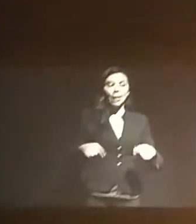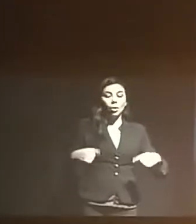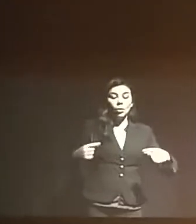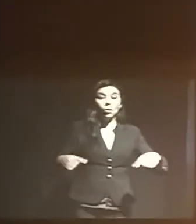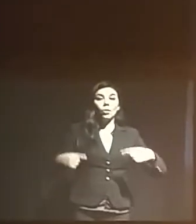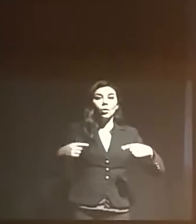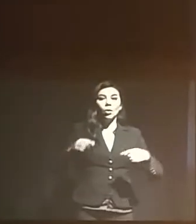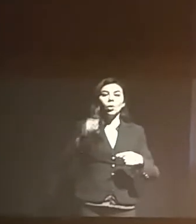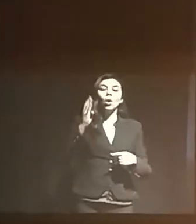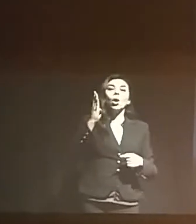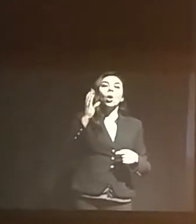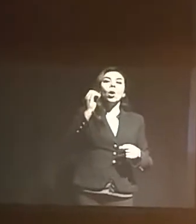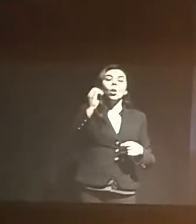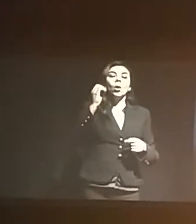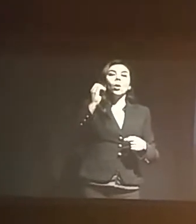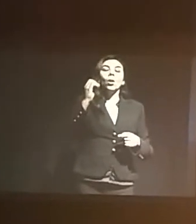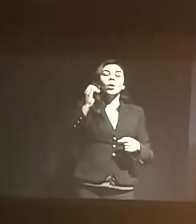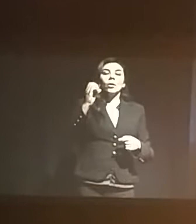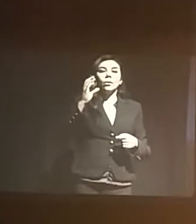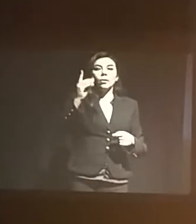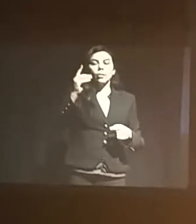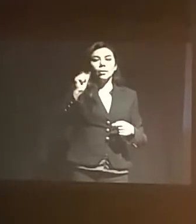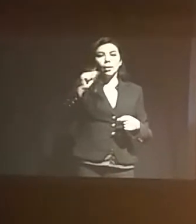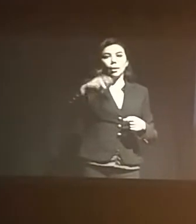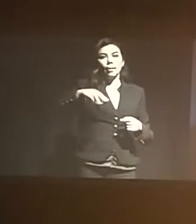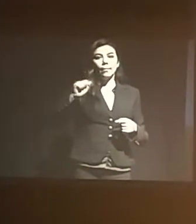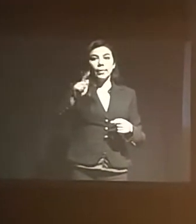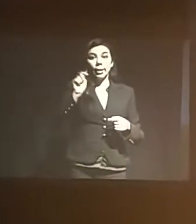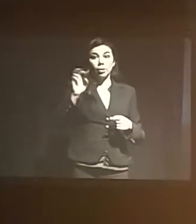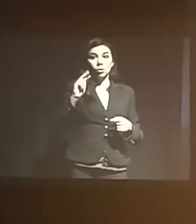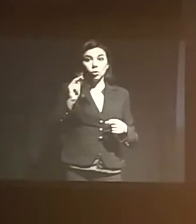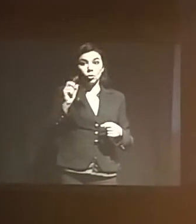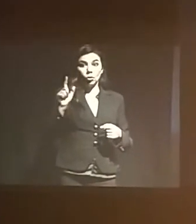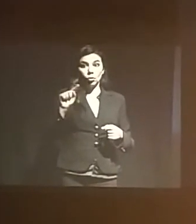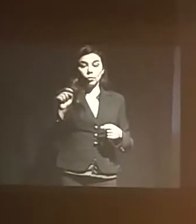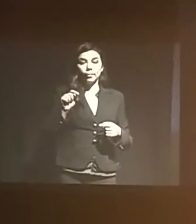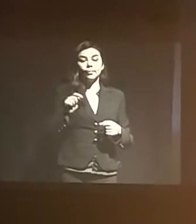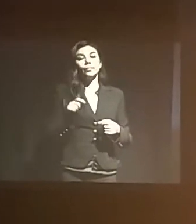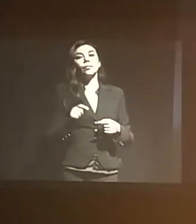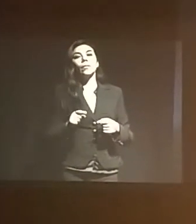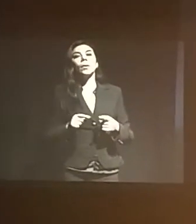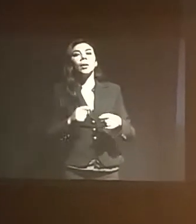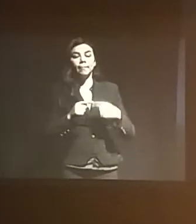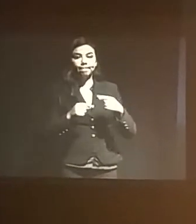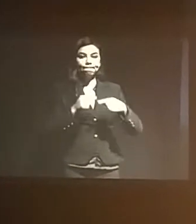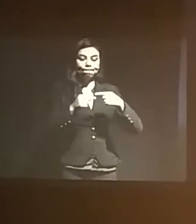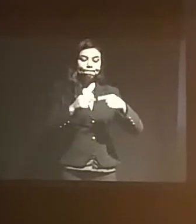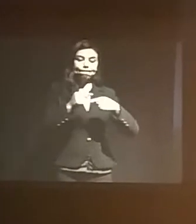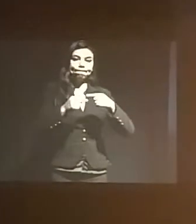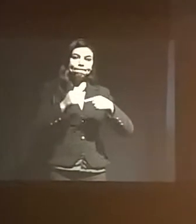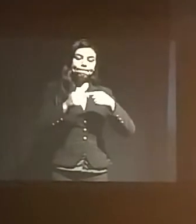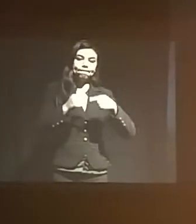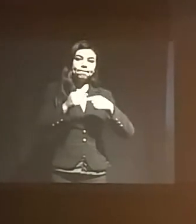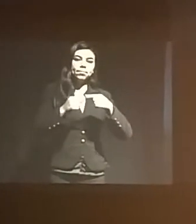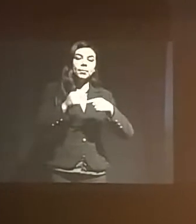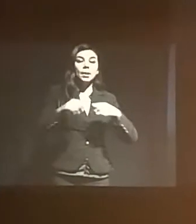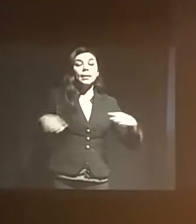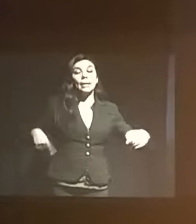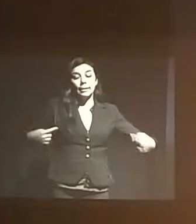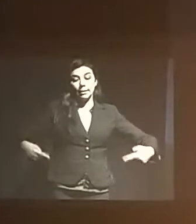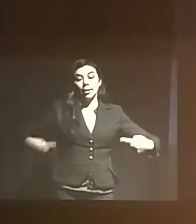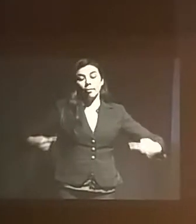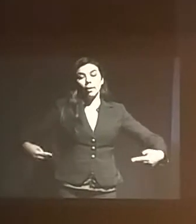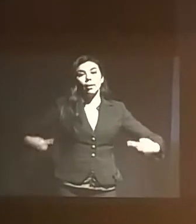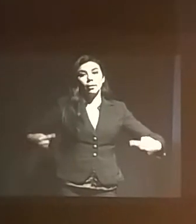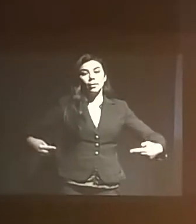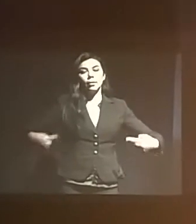silla. Y pensé en el elemento de uso antes que la persona. Si, yo que estoy metido en el tema y lo vivo todos los días.